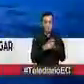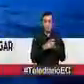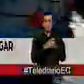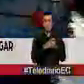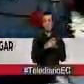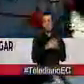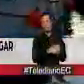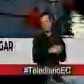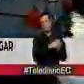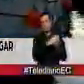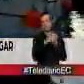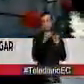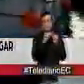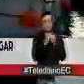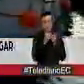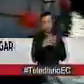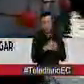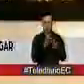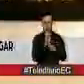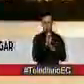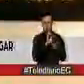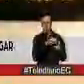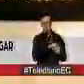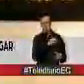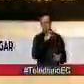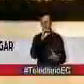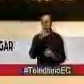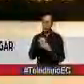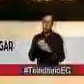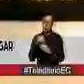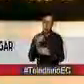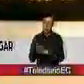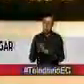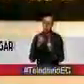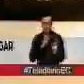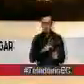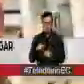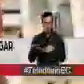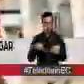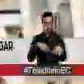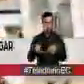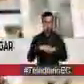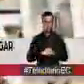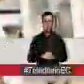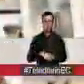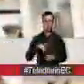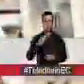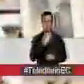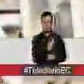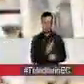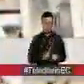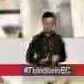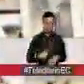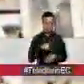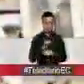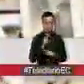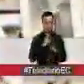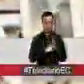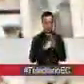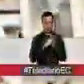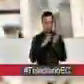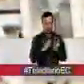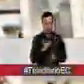a Bruselas una delegación ecuatoriana para presentar el plan de acción. El vicepresidente de la República, el